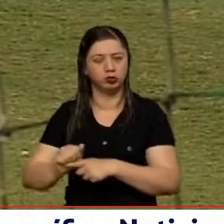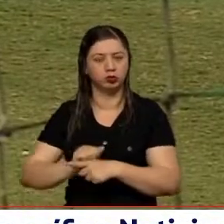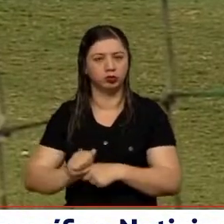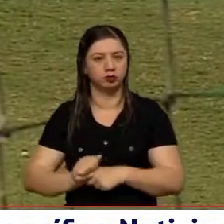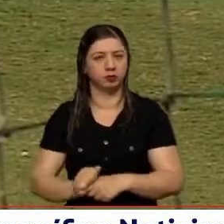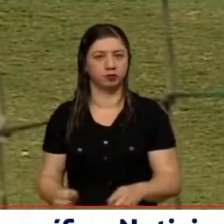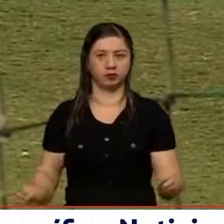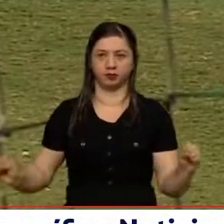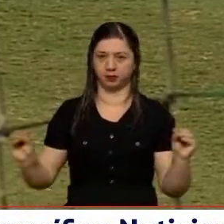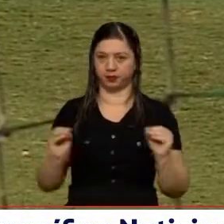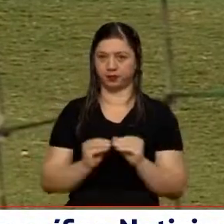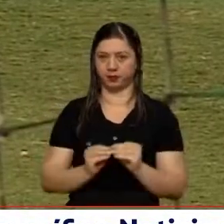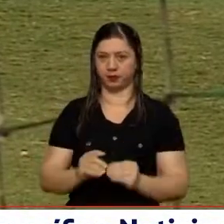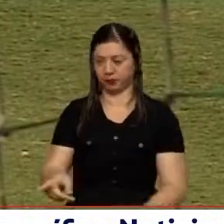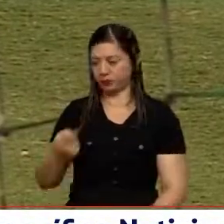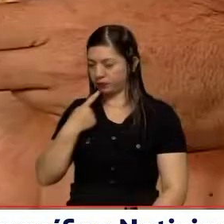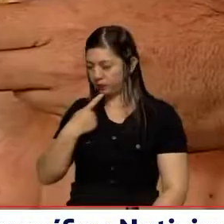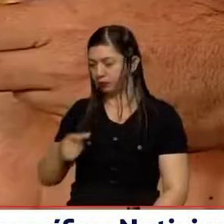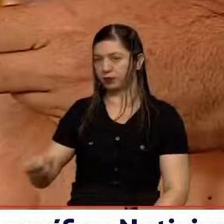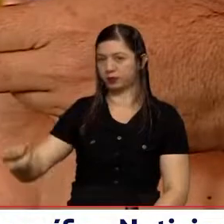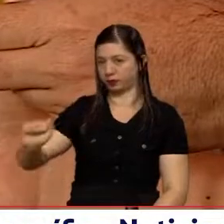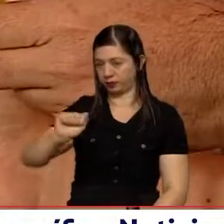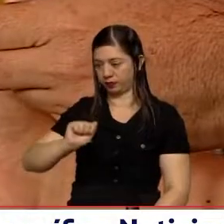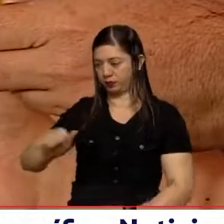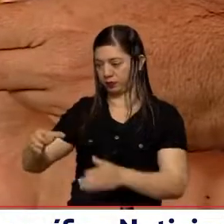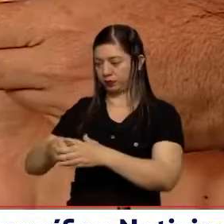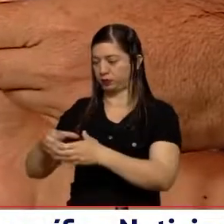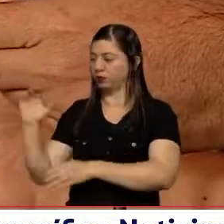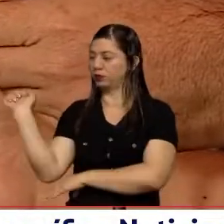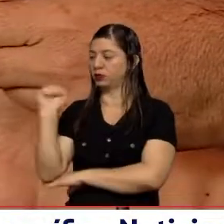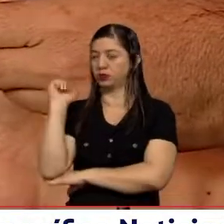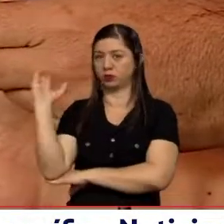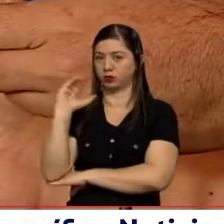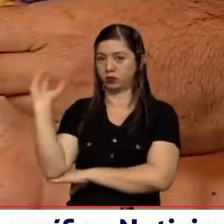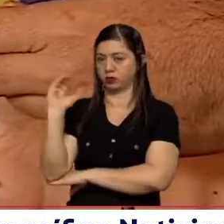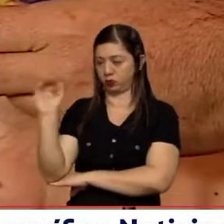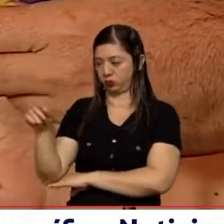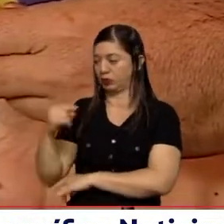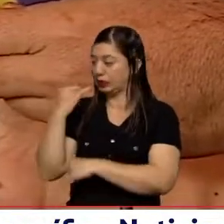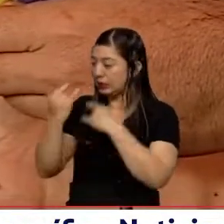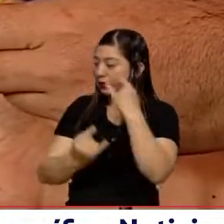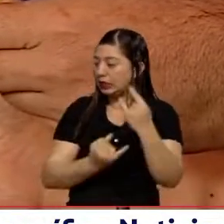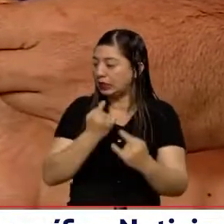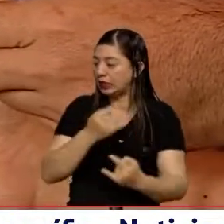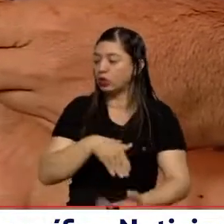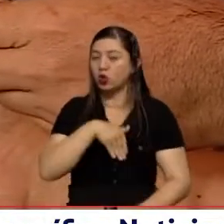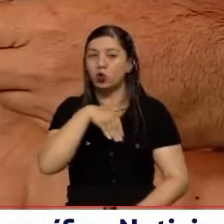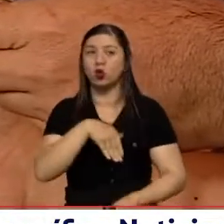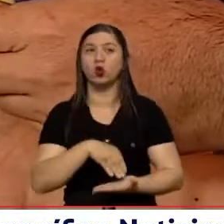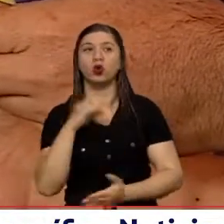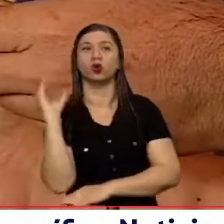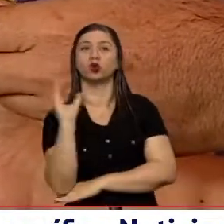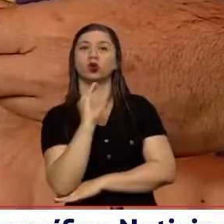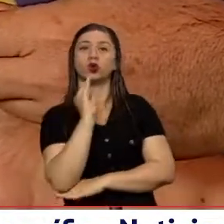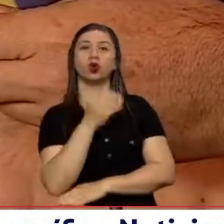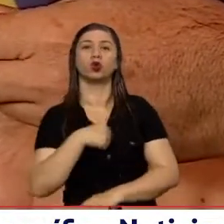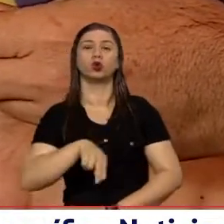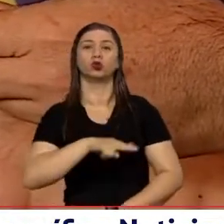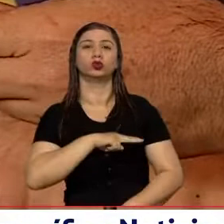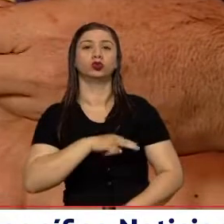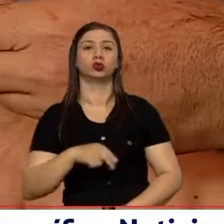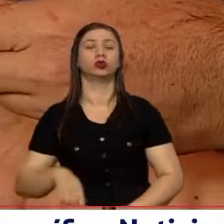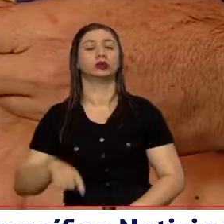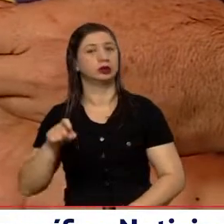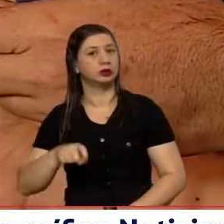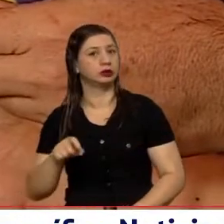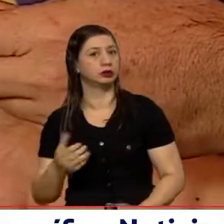más, y se lo he dicho al grupo y el grupo lo sabe, nos interesa es imponer el juego nuestro, que también es válido